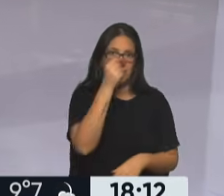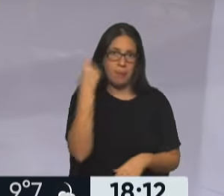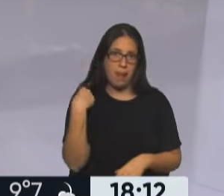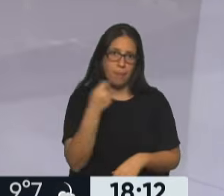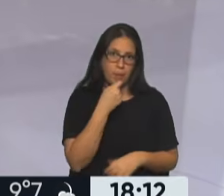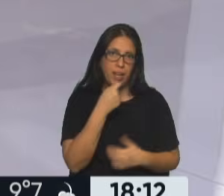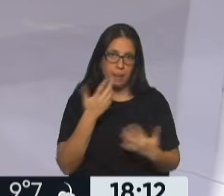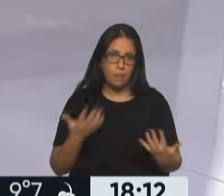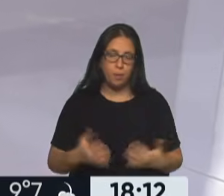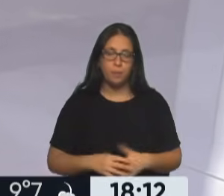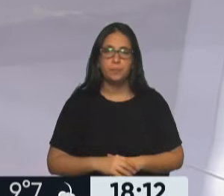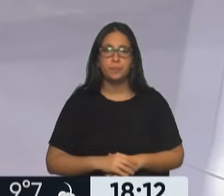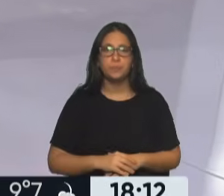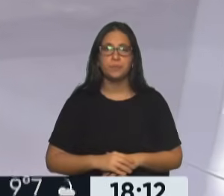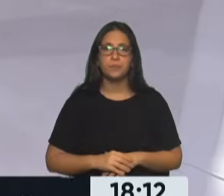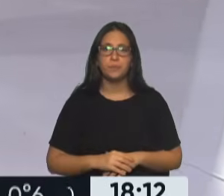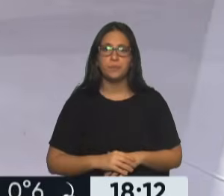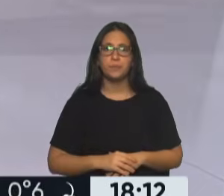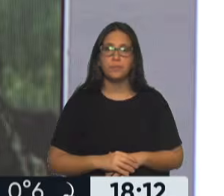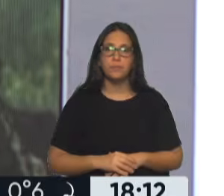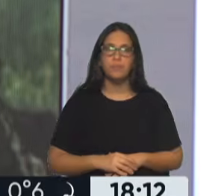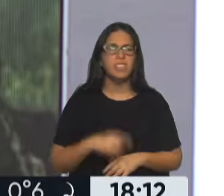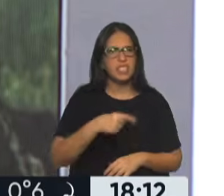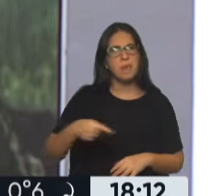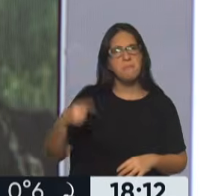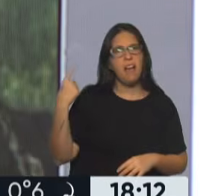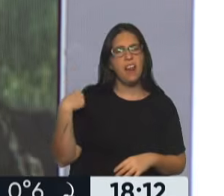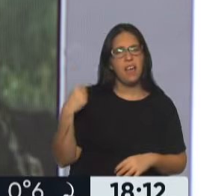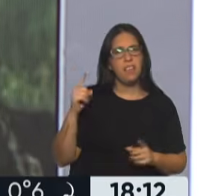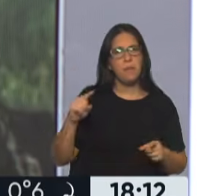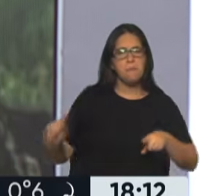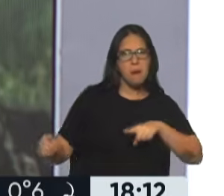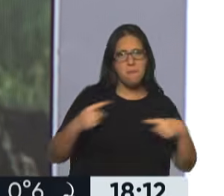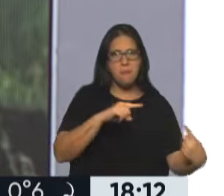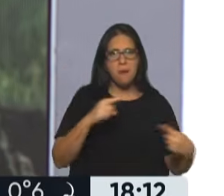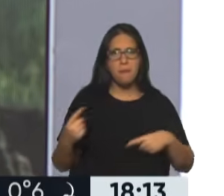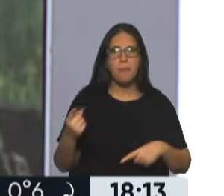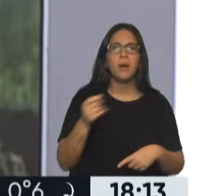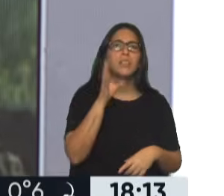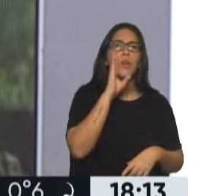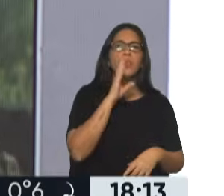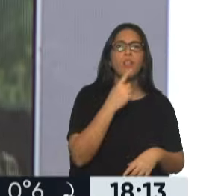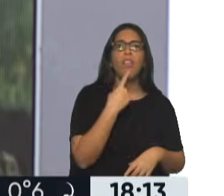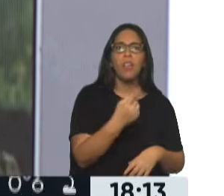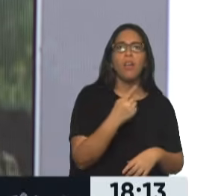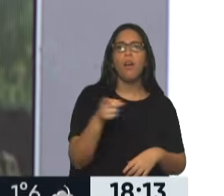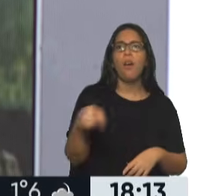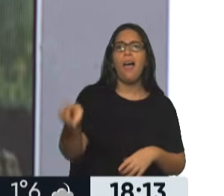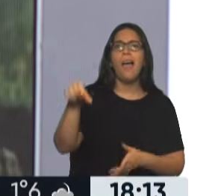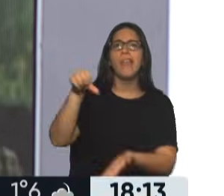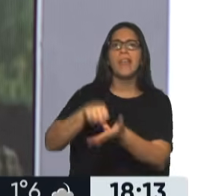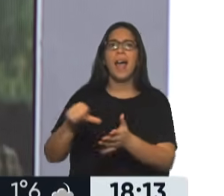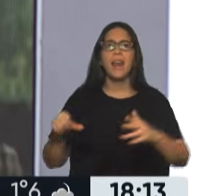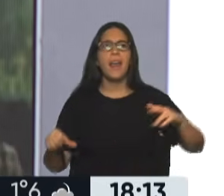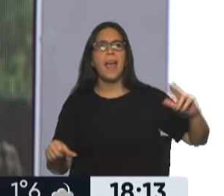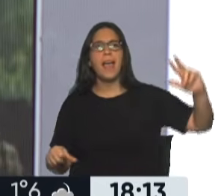fin de semana, tal exactamente. Cual. Después, no, en realidad durante la semana, después de lo que Estados Unidos marcó que Irán había derribado el